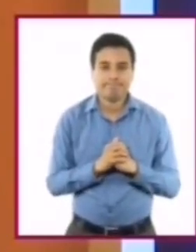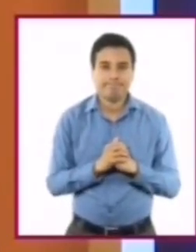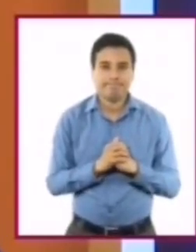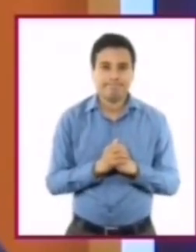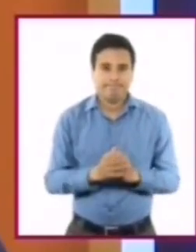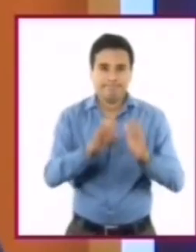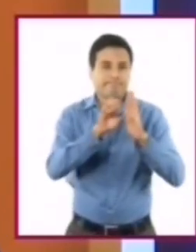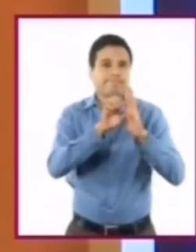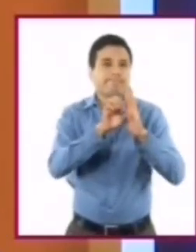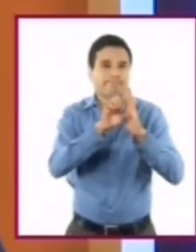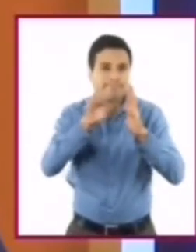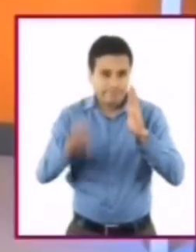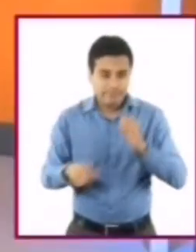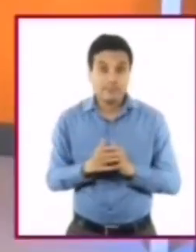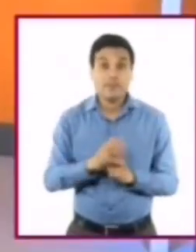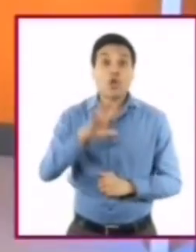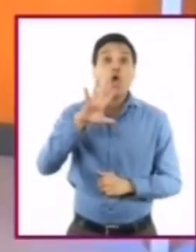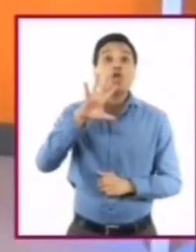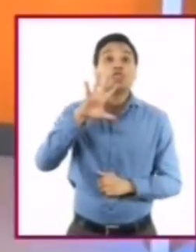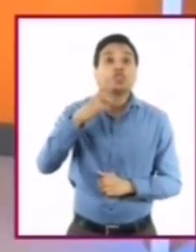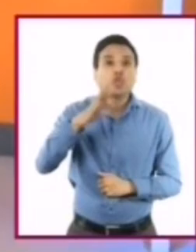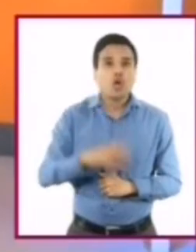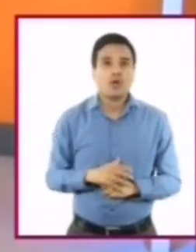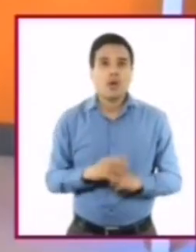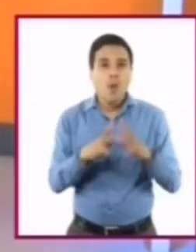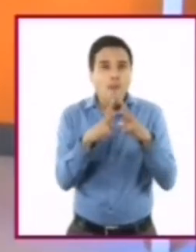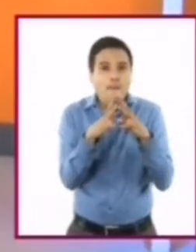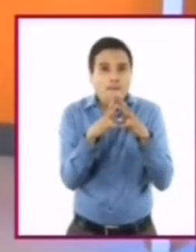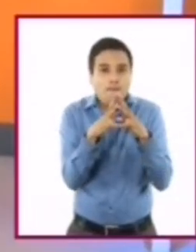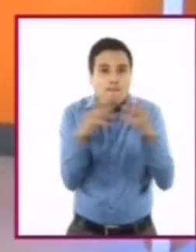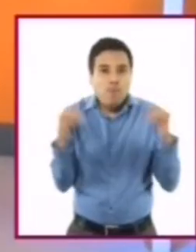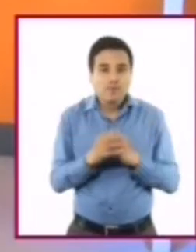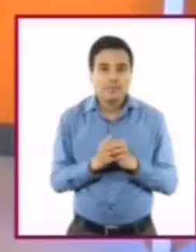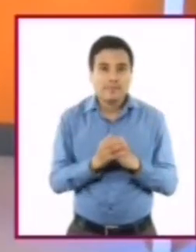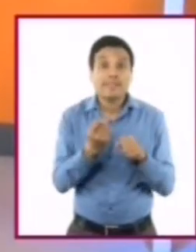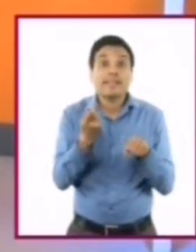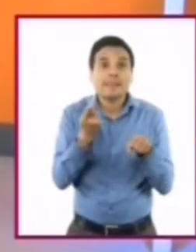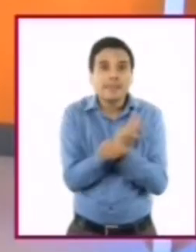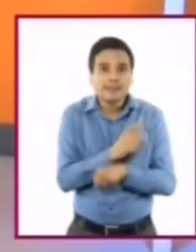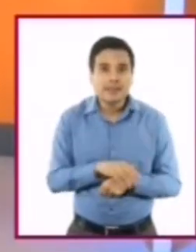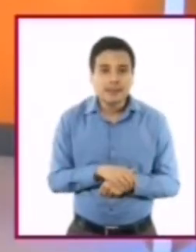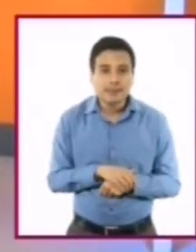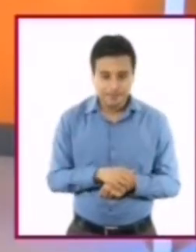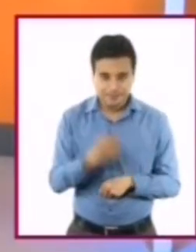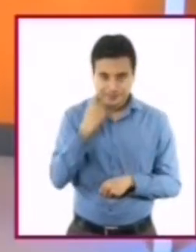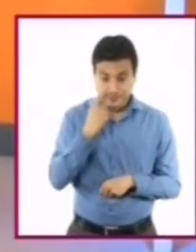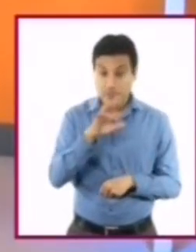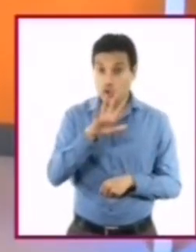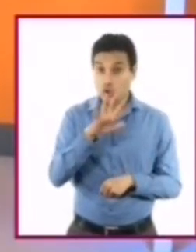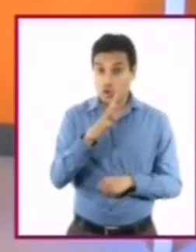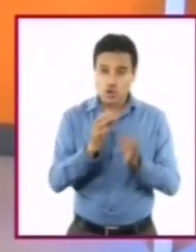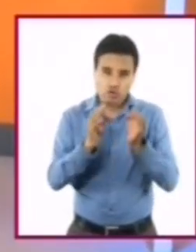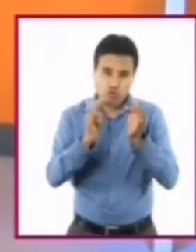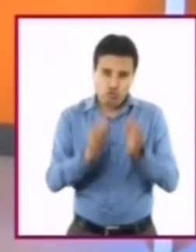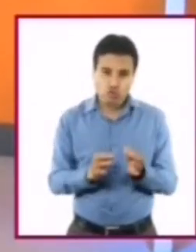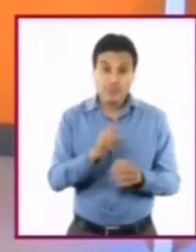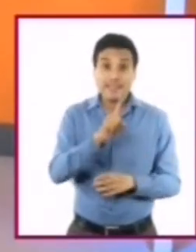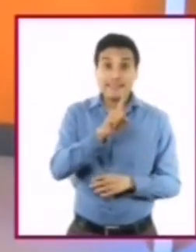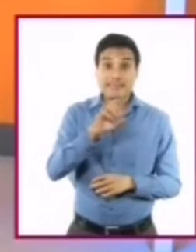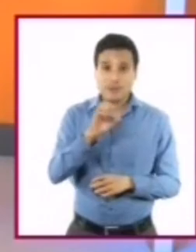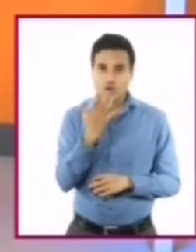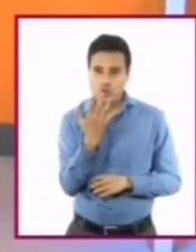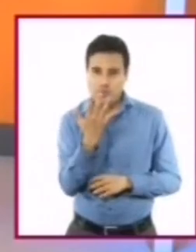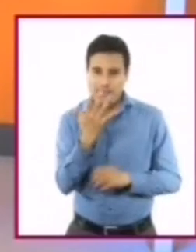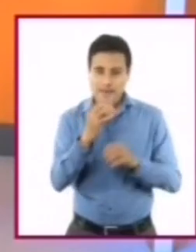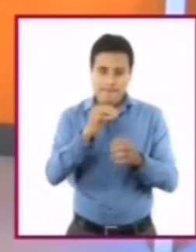la desaparición instantánea del Sol. El Sol se encuentra a aproximadamente 150 millones